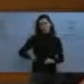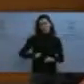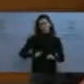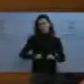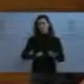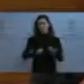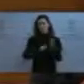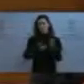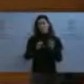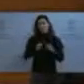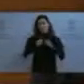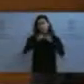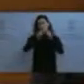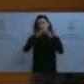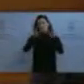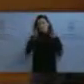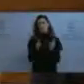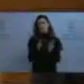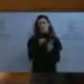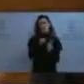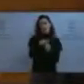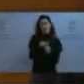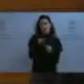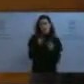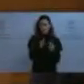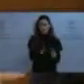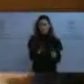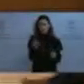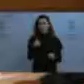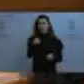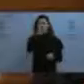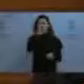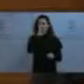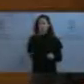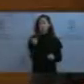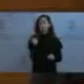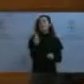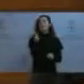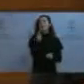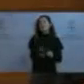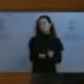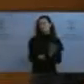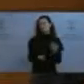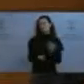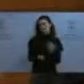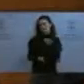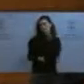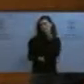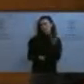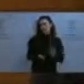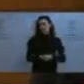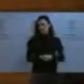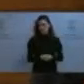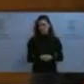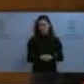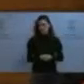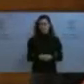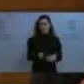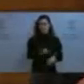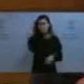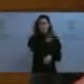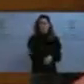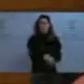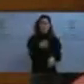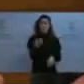haciendo referencia a las declaraciones que hizo en febrero. Mire usted las que hizo hace 2 días. Y a usted le tengo que dar